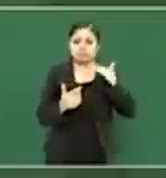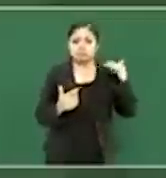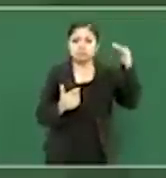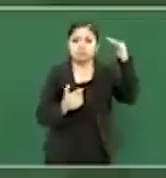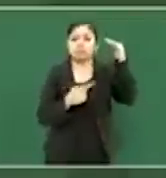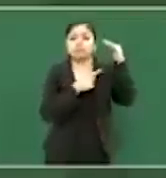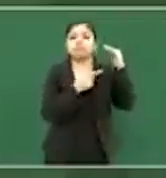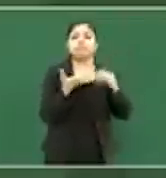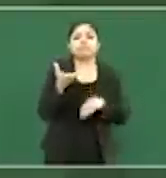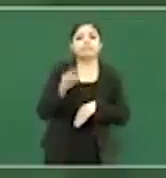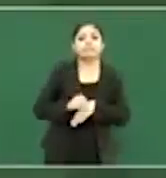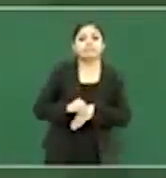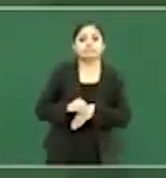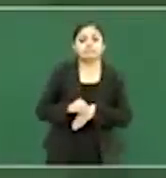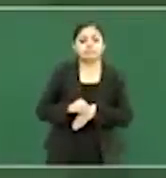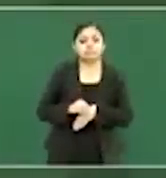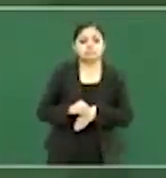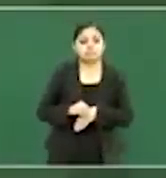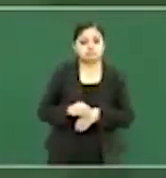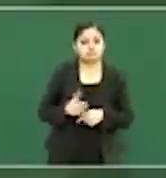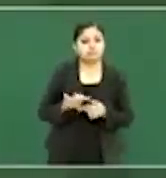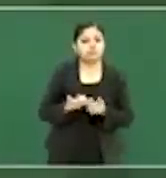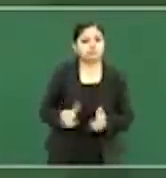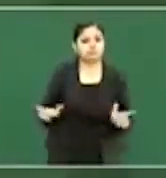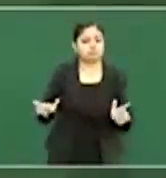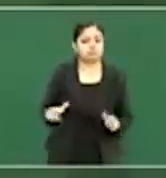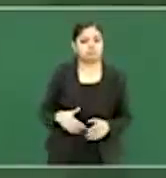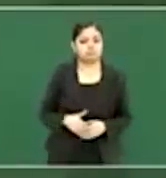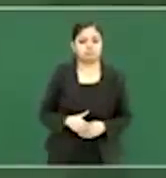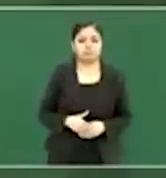negocio jugoso que se haga